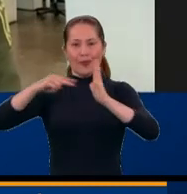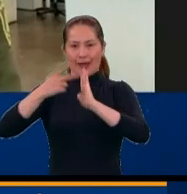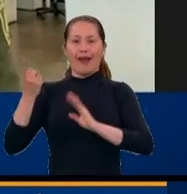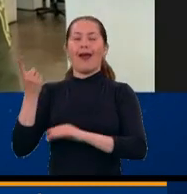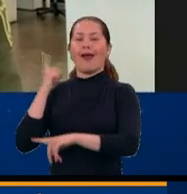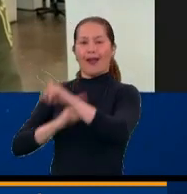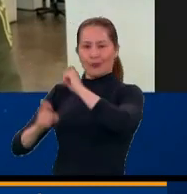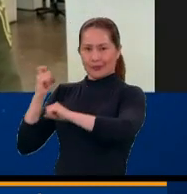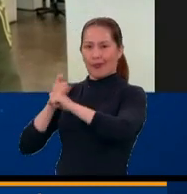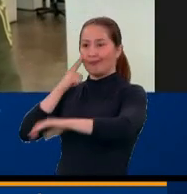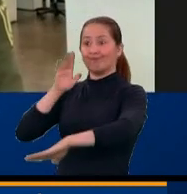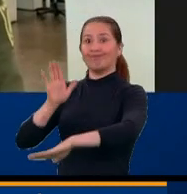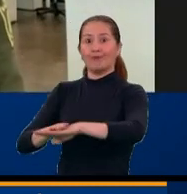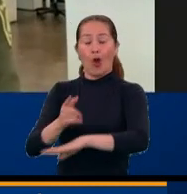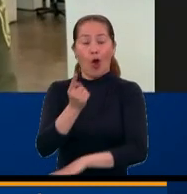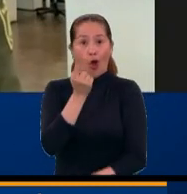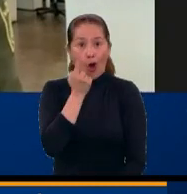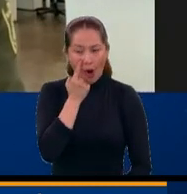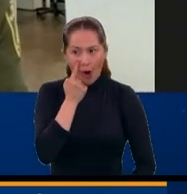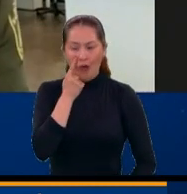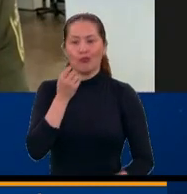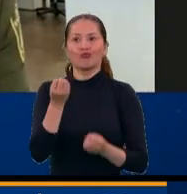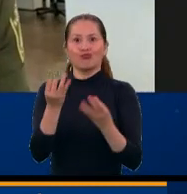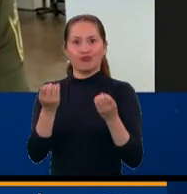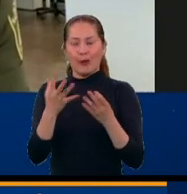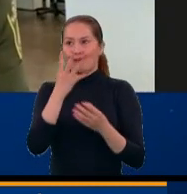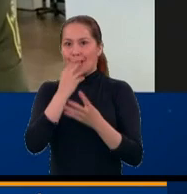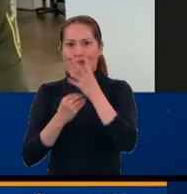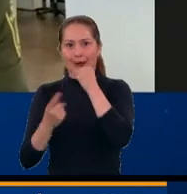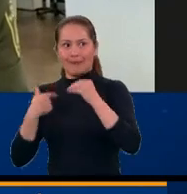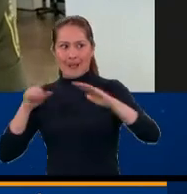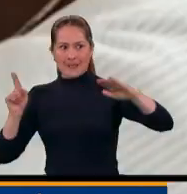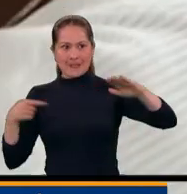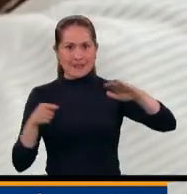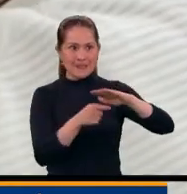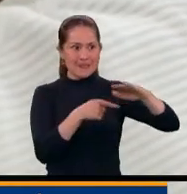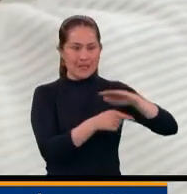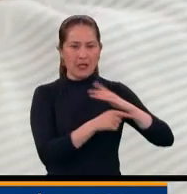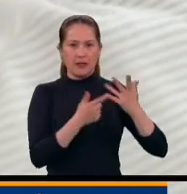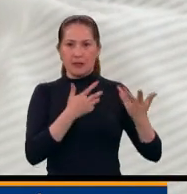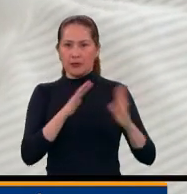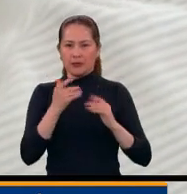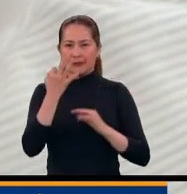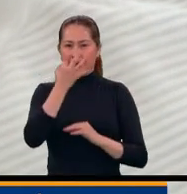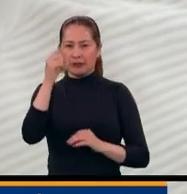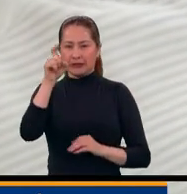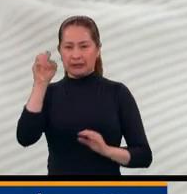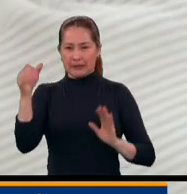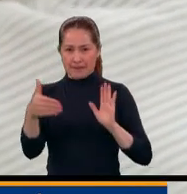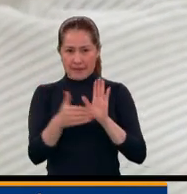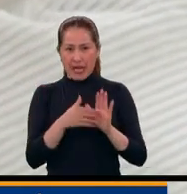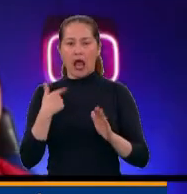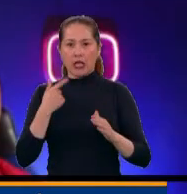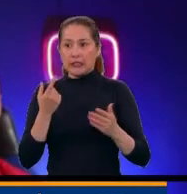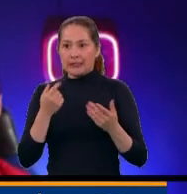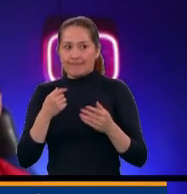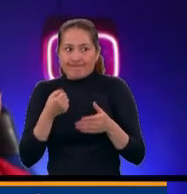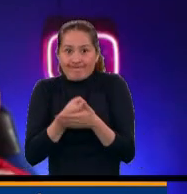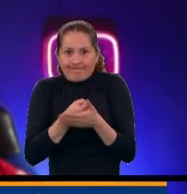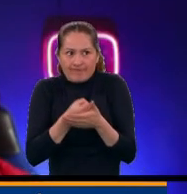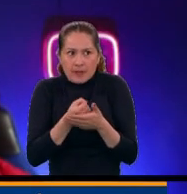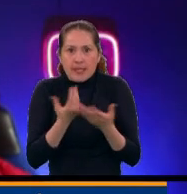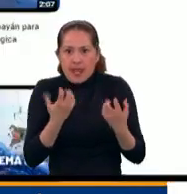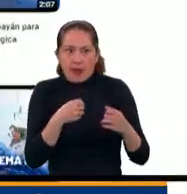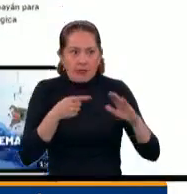anterior en Colombia y específicamente en Latinoamérica, más de 360 también millones de intentos de ataque han